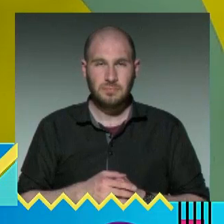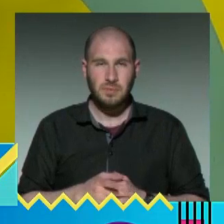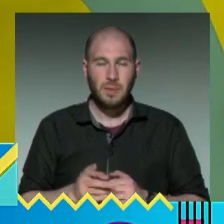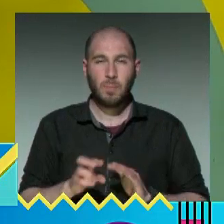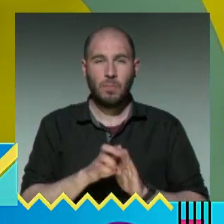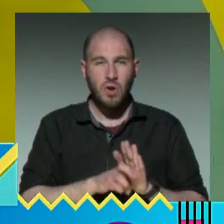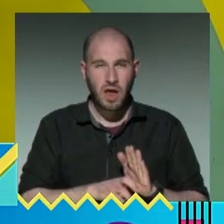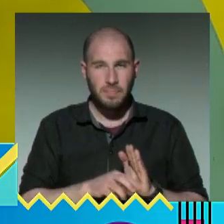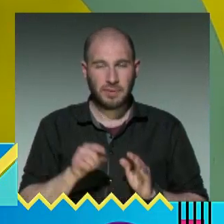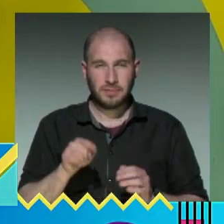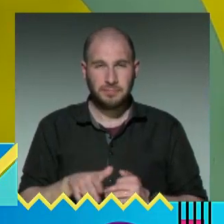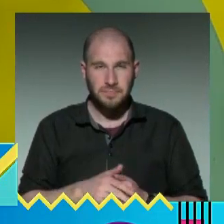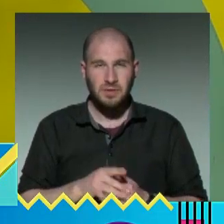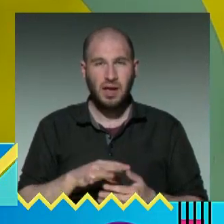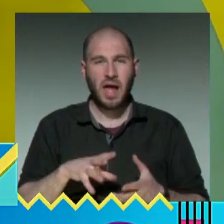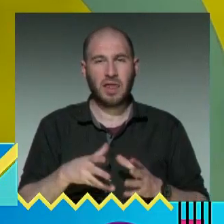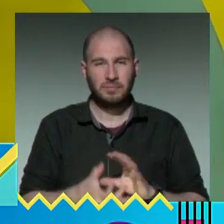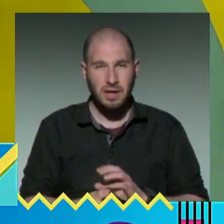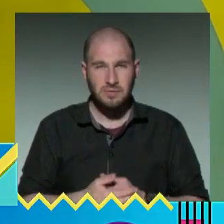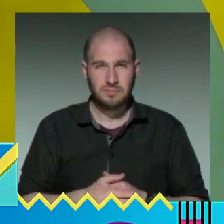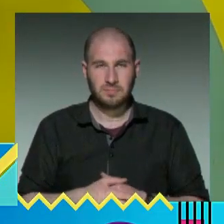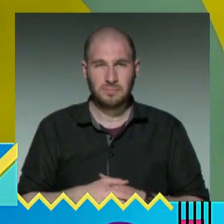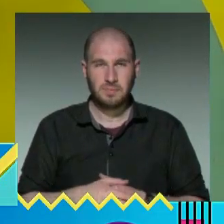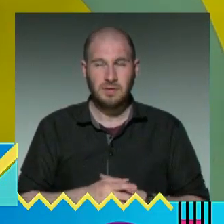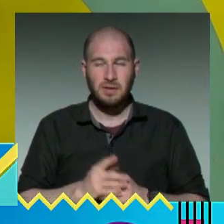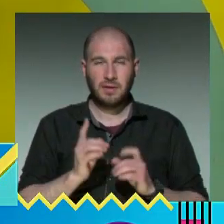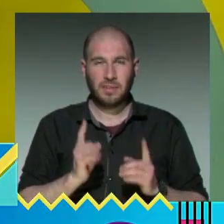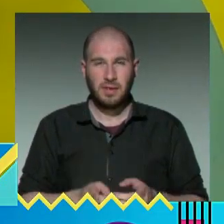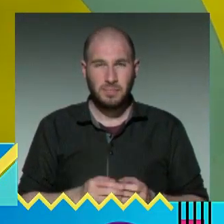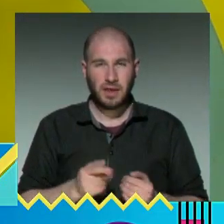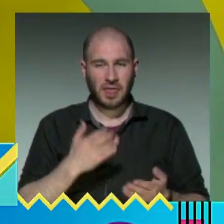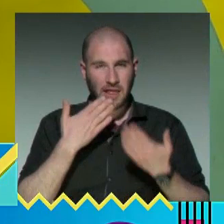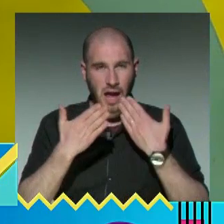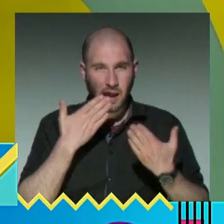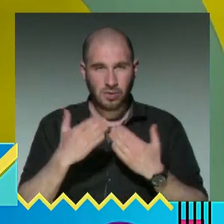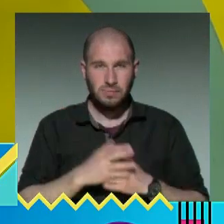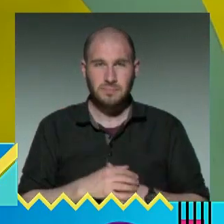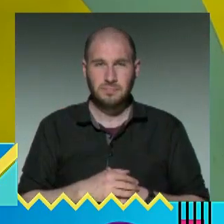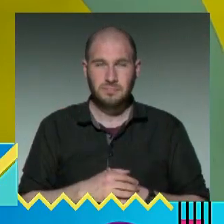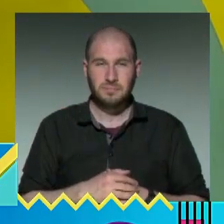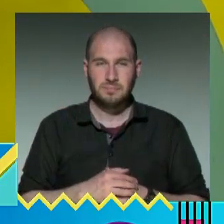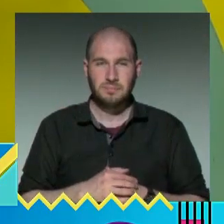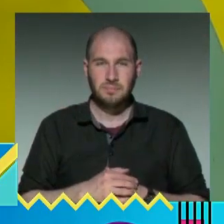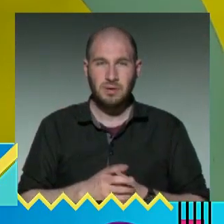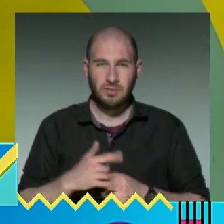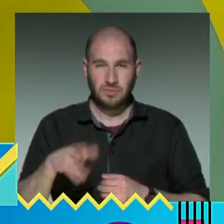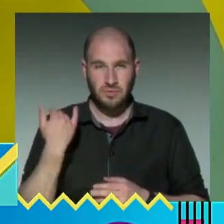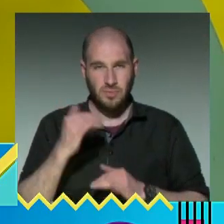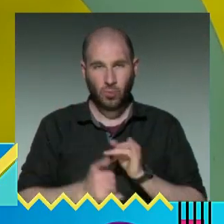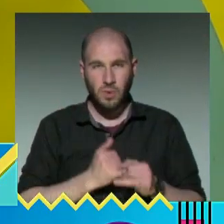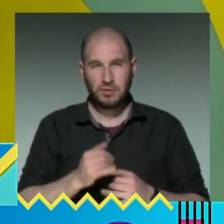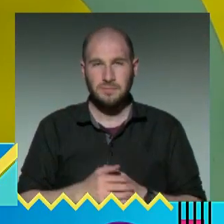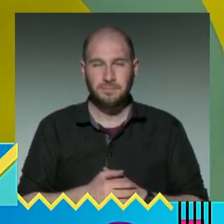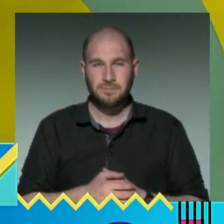programas que tienen que estar adecuados y de manera dialogada, como estamos mencionando,